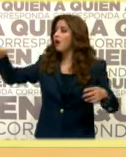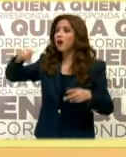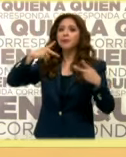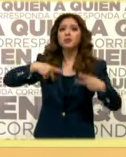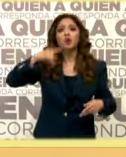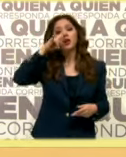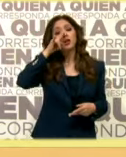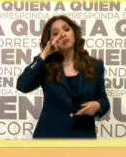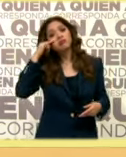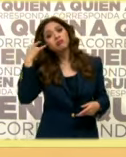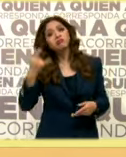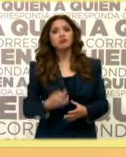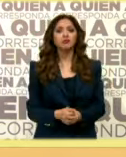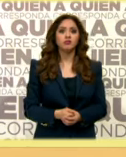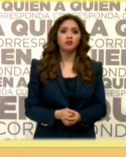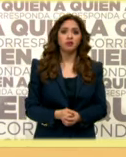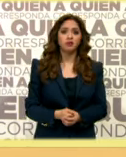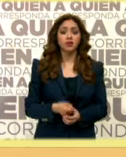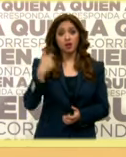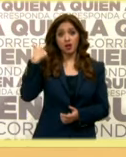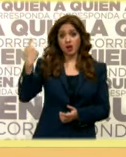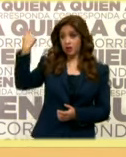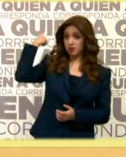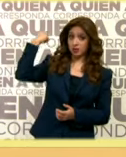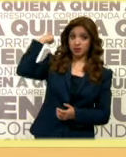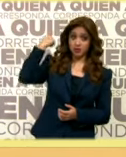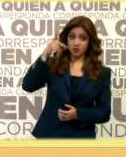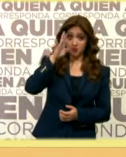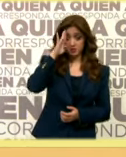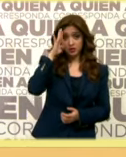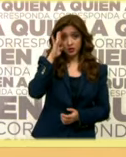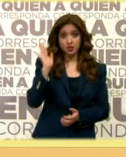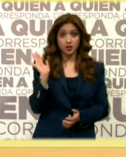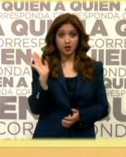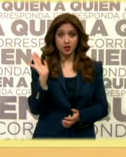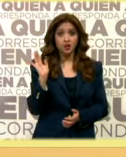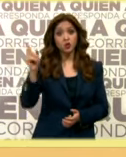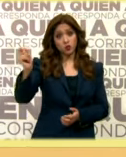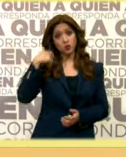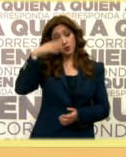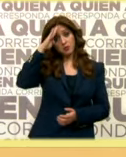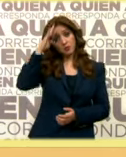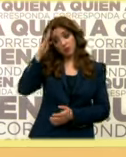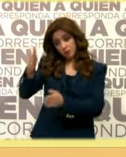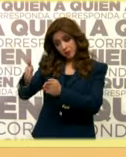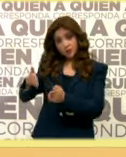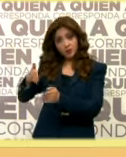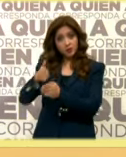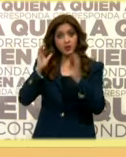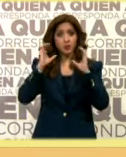Nos sentamos en el pasillo, atrás, no pasa nada. Sí, nos podemos sentar en los pasillos.